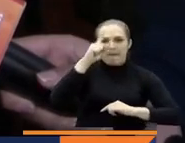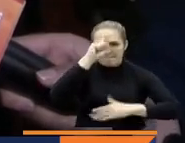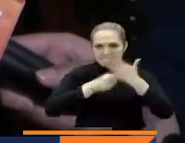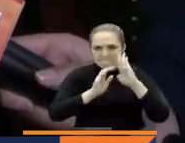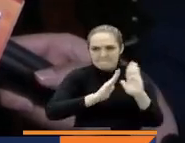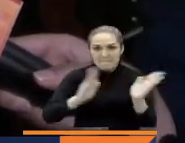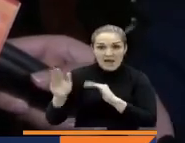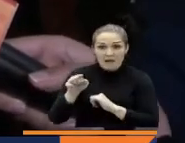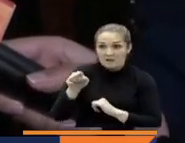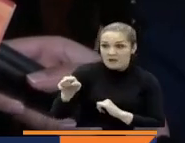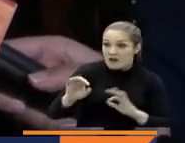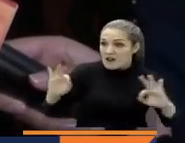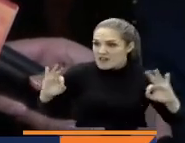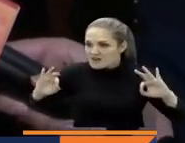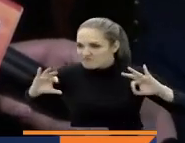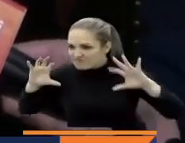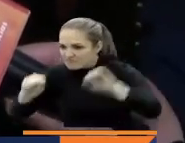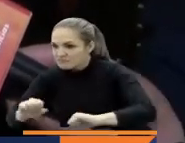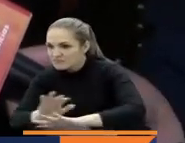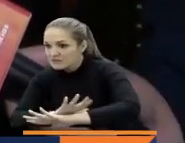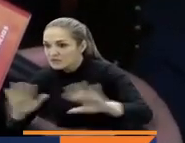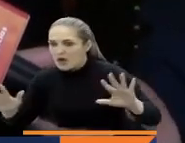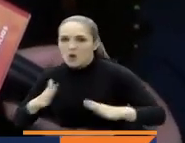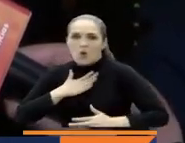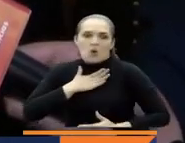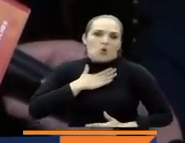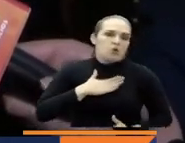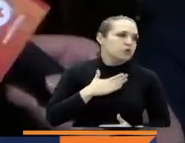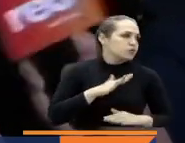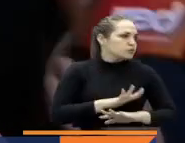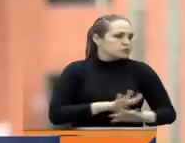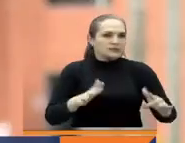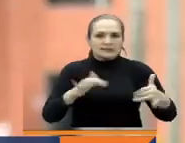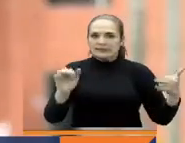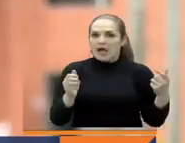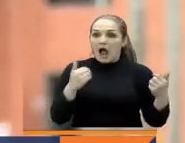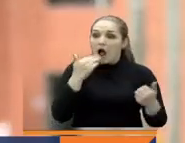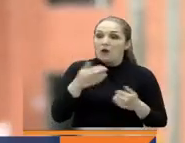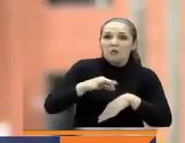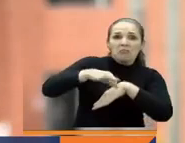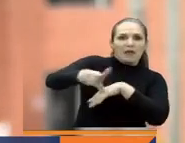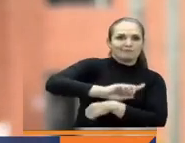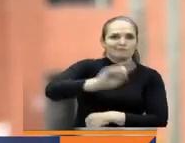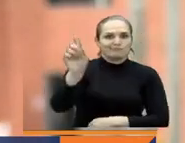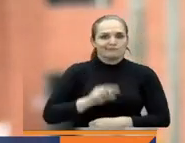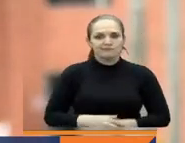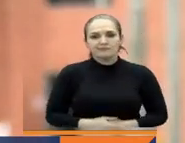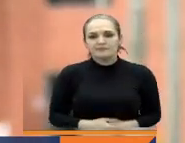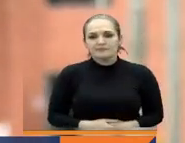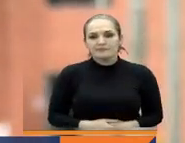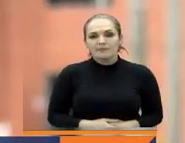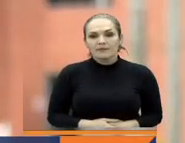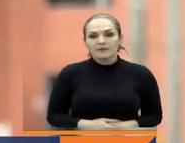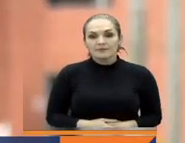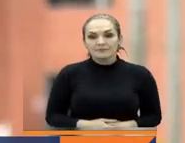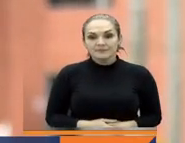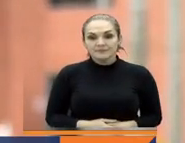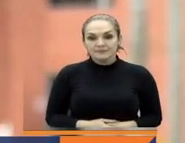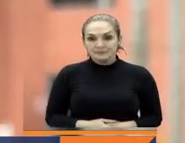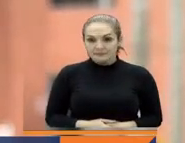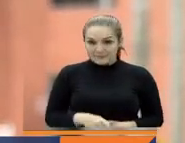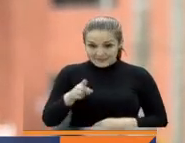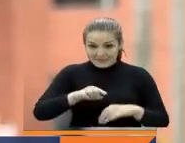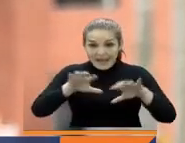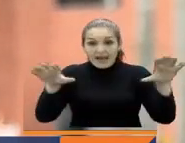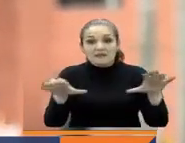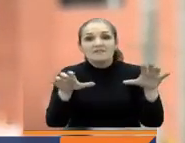operando ninguna actividad criminal ni se permitirá actuar precisamente. Durante el evento que se desarrolló en horas de la mañana, tanto